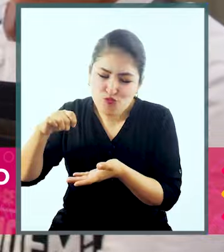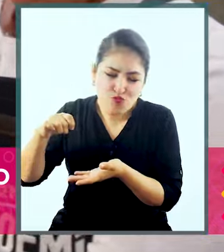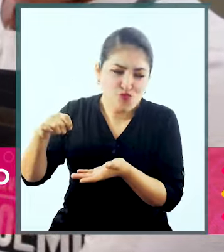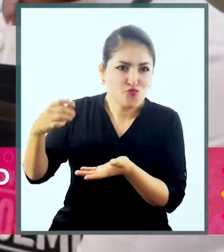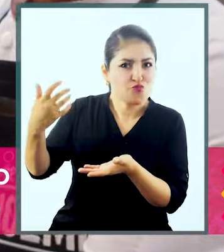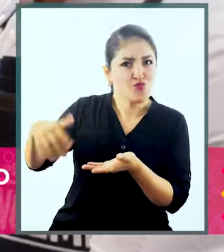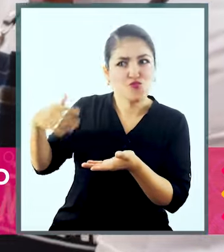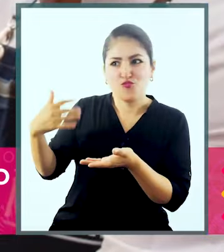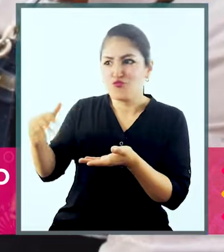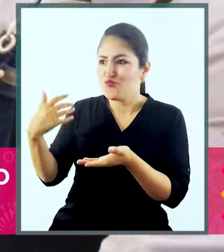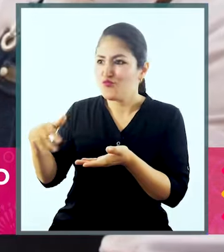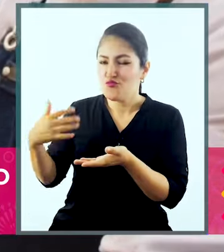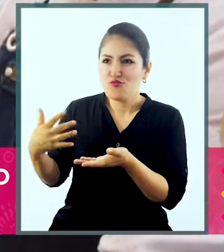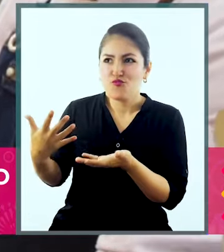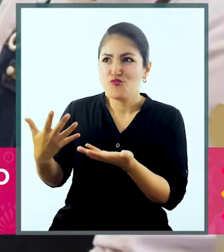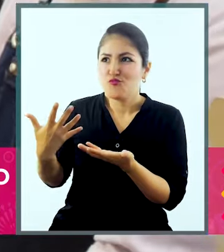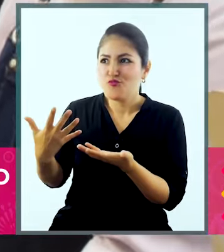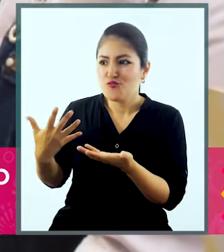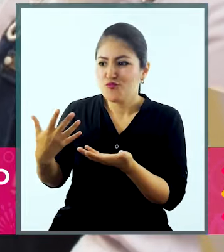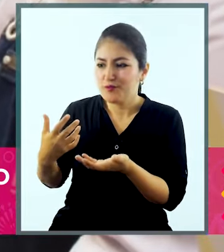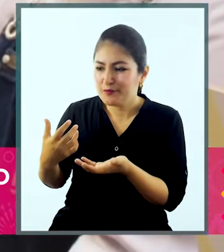Ay, ay, ay.